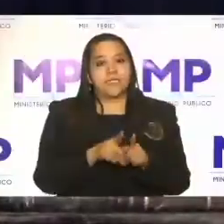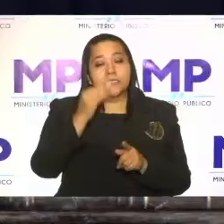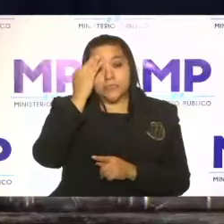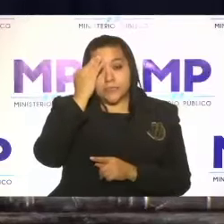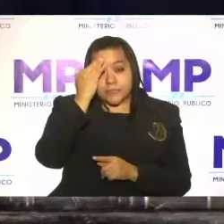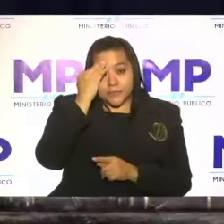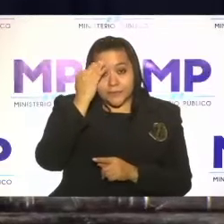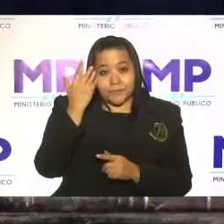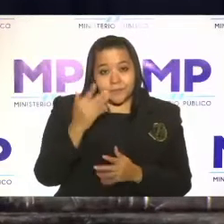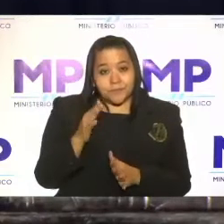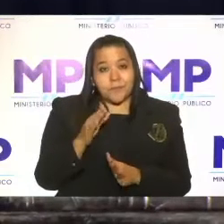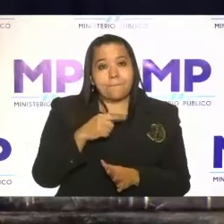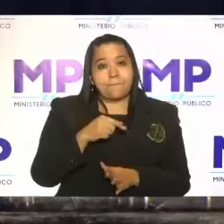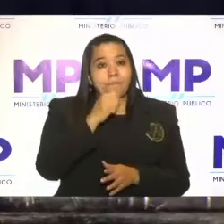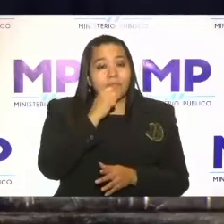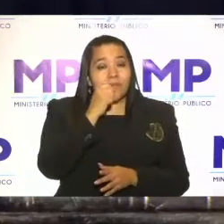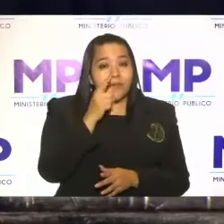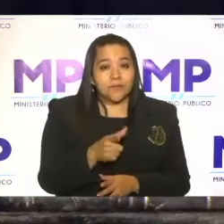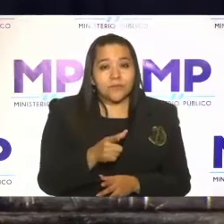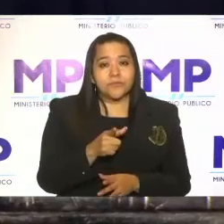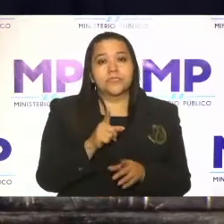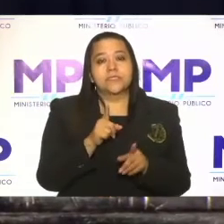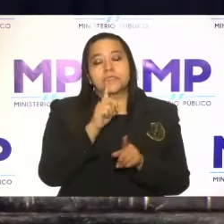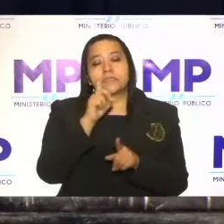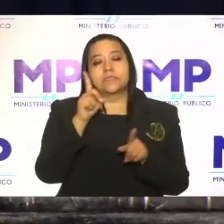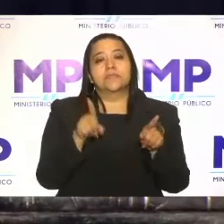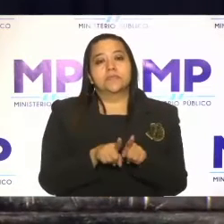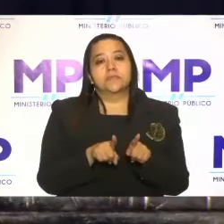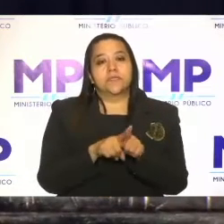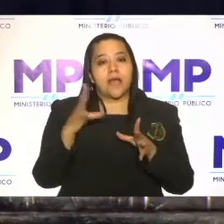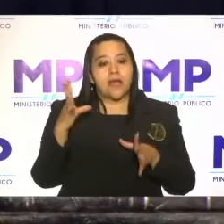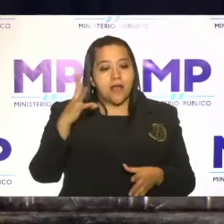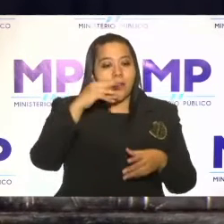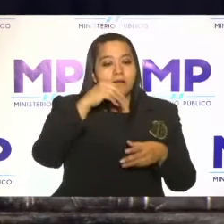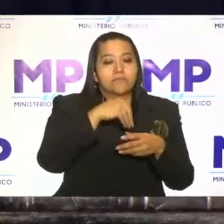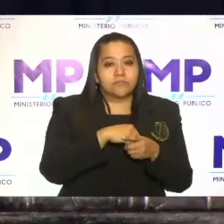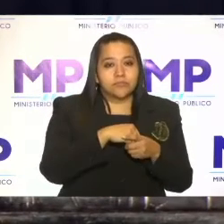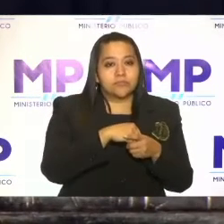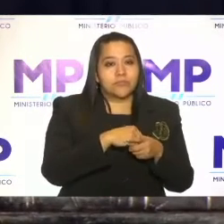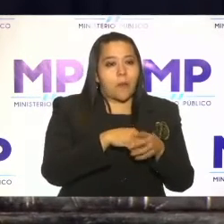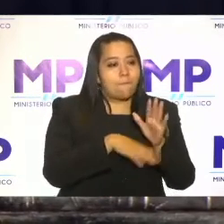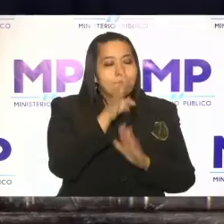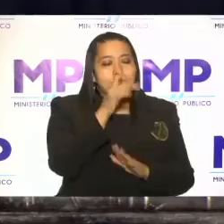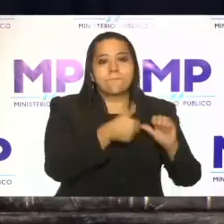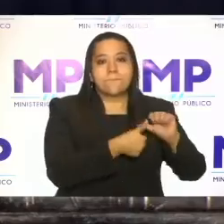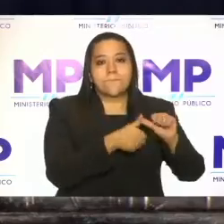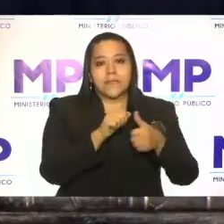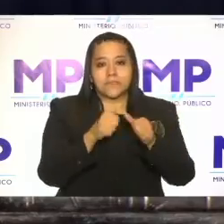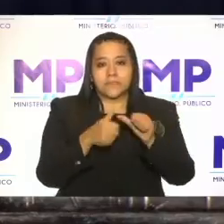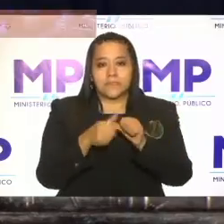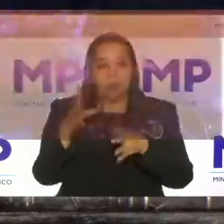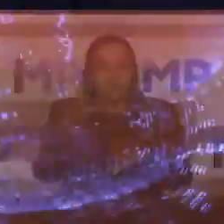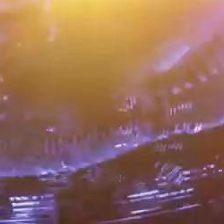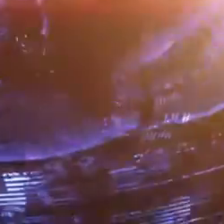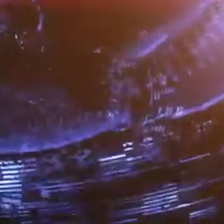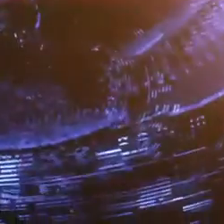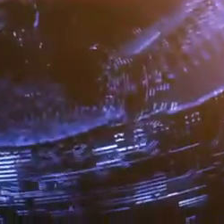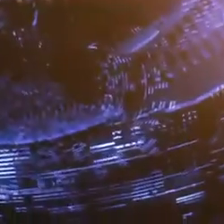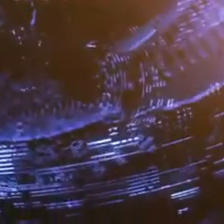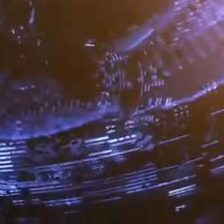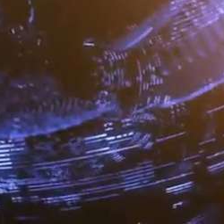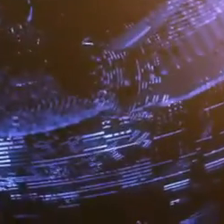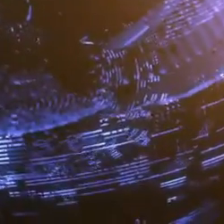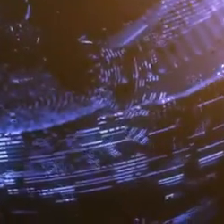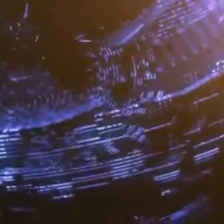En tercer informe de labores, Fiscal General presentó resultados de trabajo realizado en el último año.